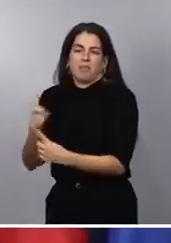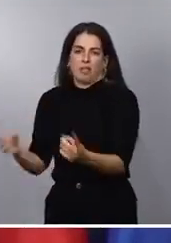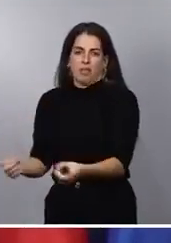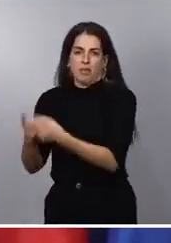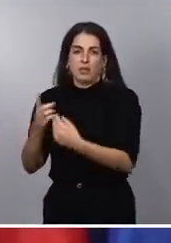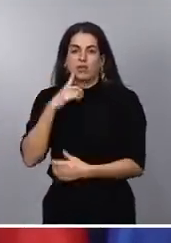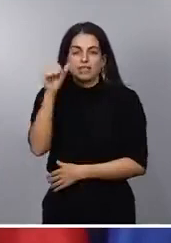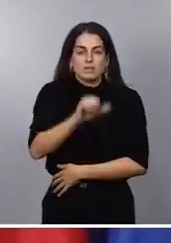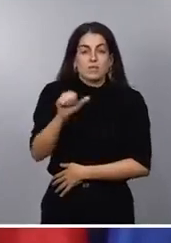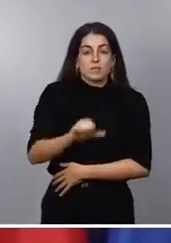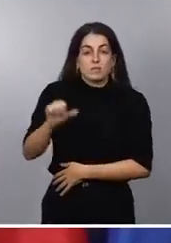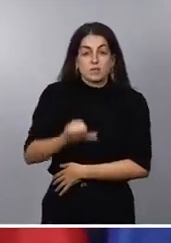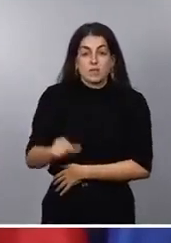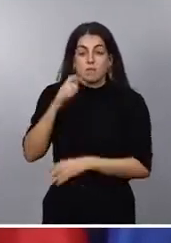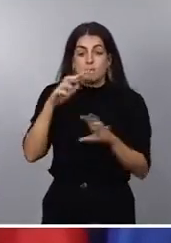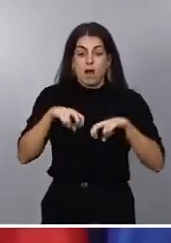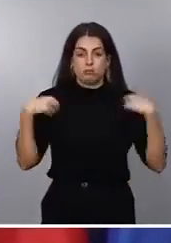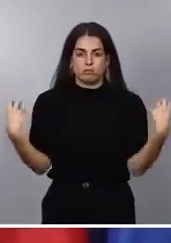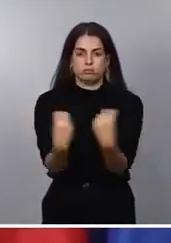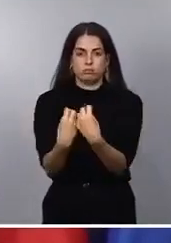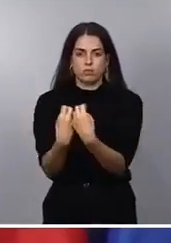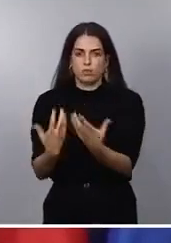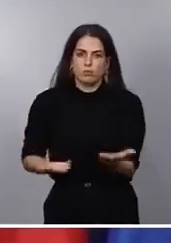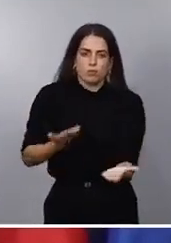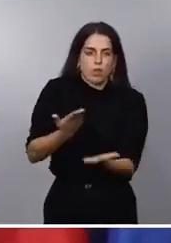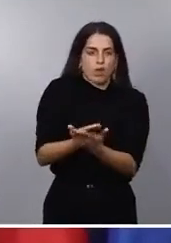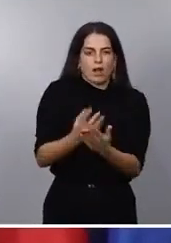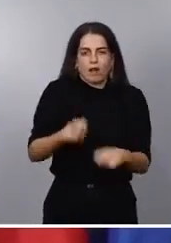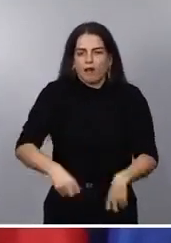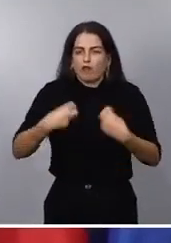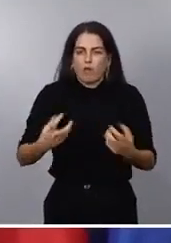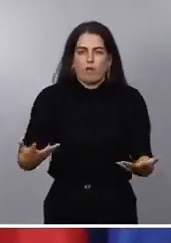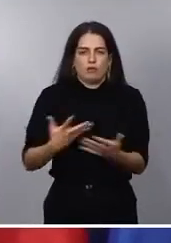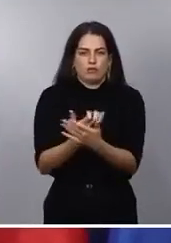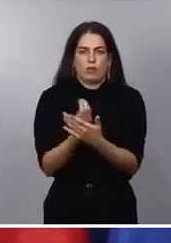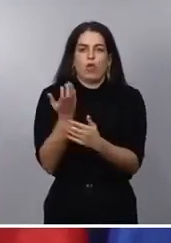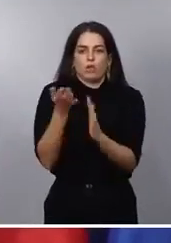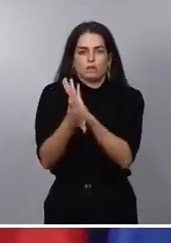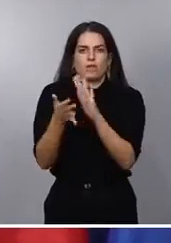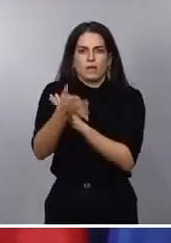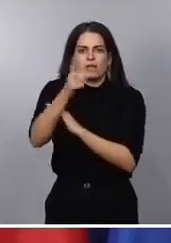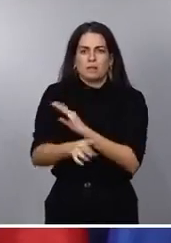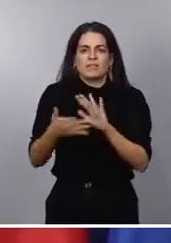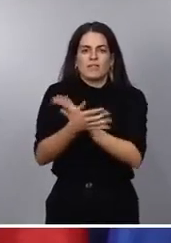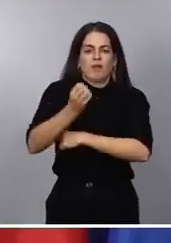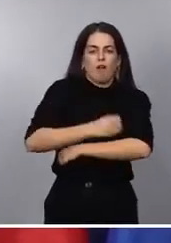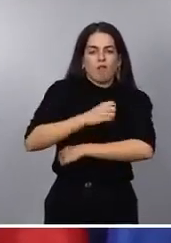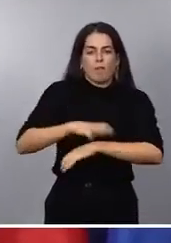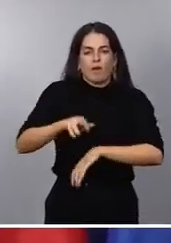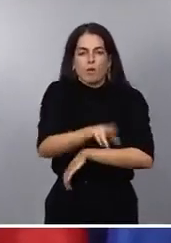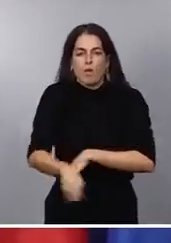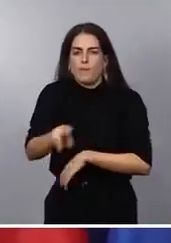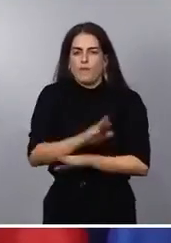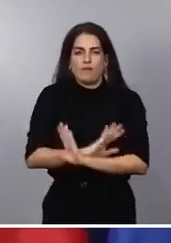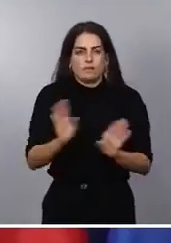mesa do Consejo de Ministros todas as reformas, porque non somente son fondos de recuperación, sino tamén reformas, o que